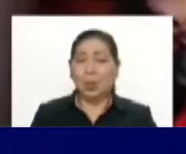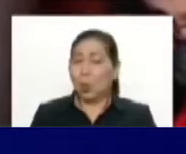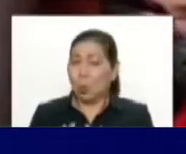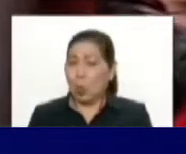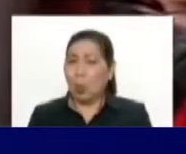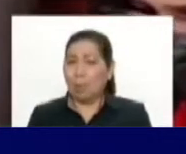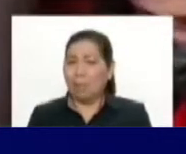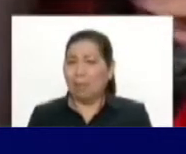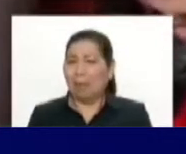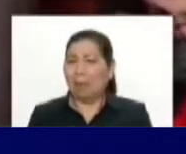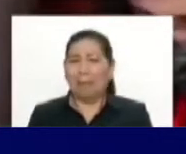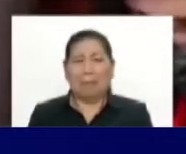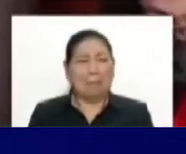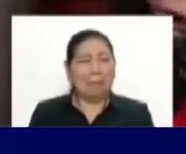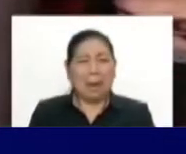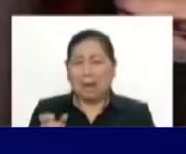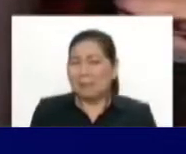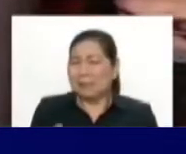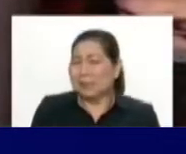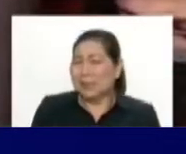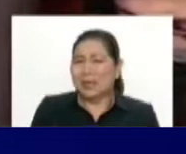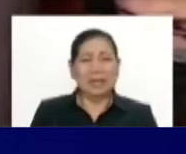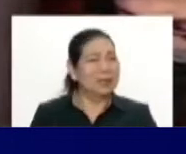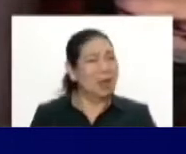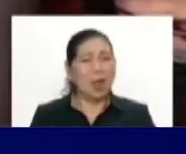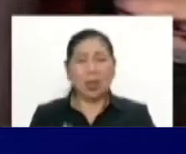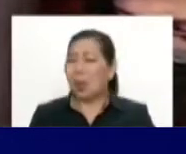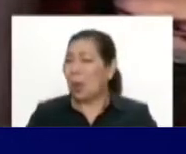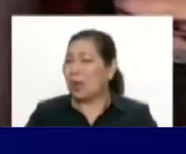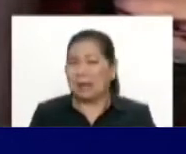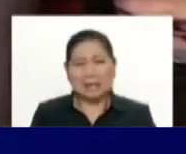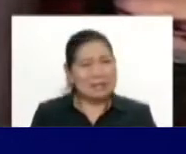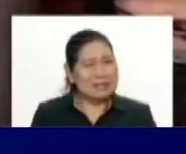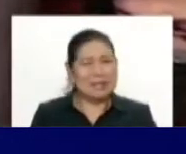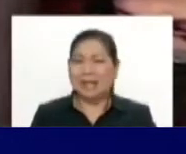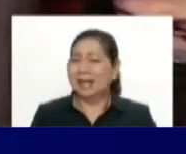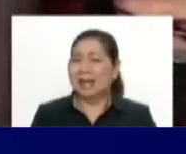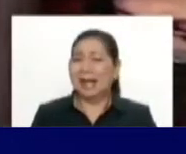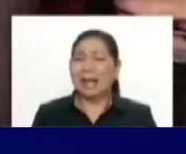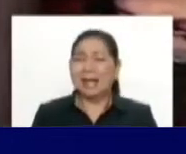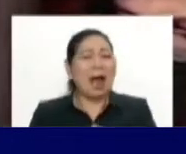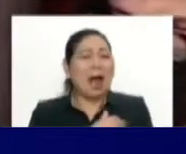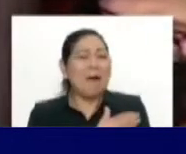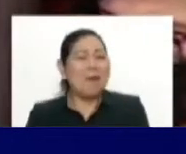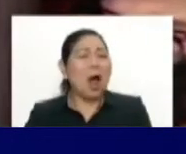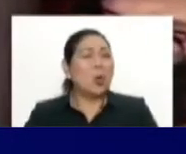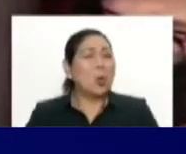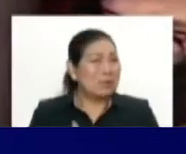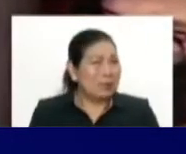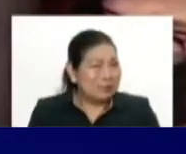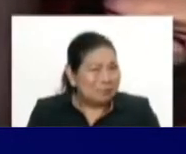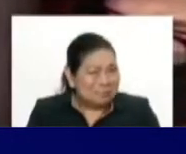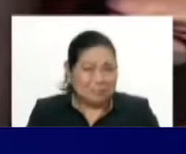sector es despreciar a la gente. O sea, no gasta. Y encima quiere favorecer a algunas